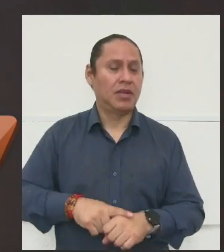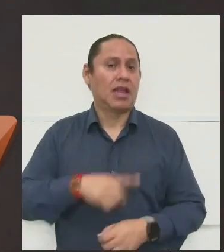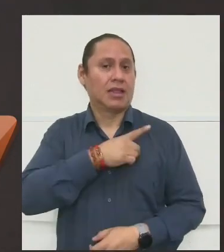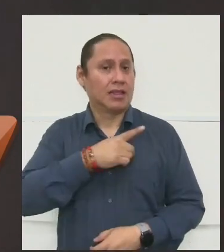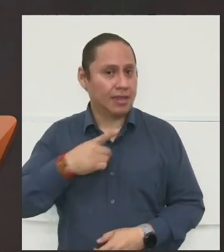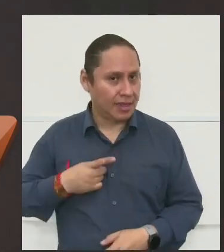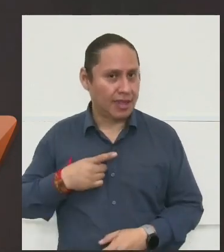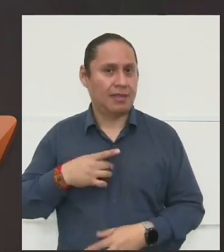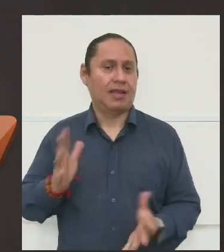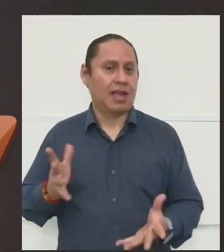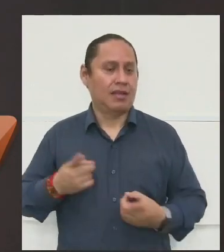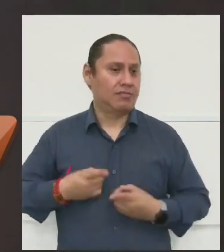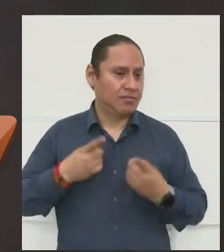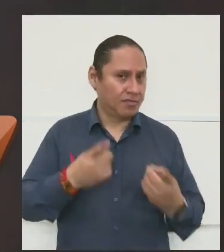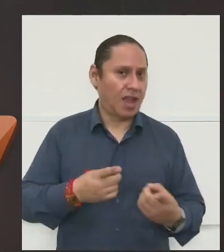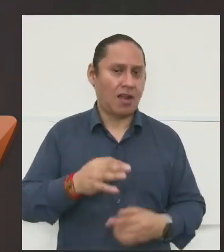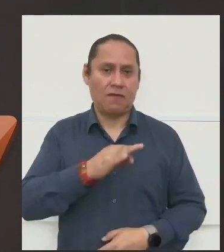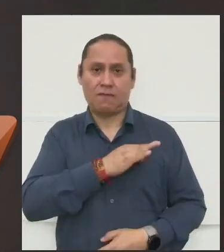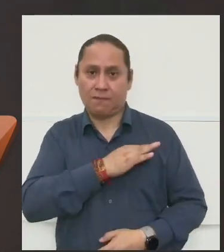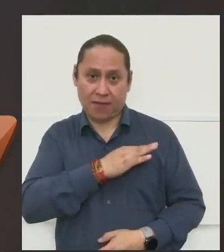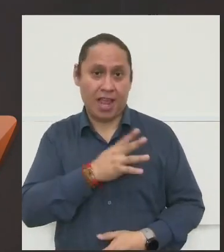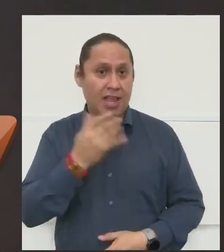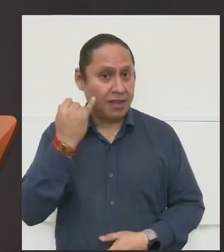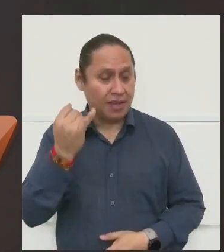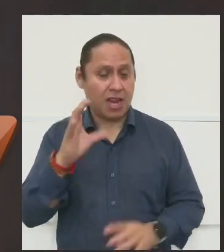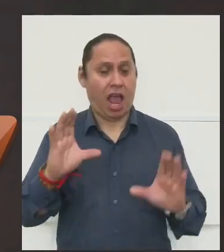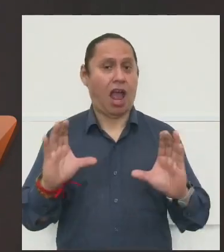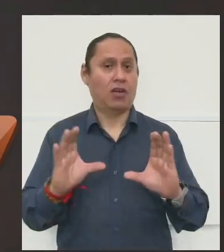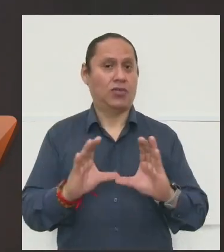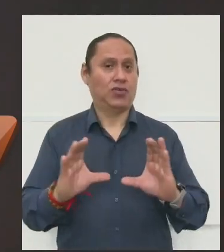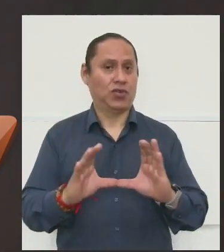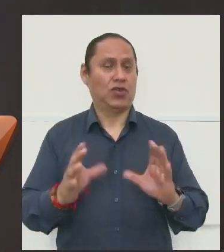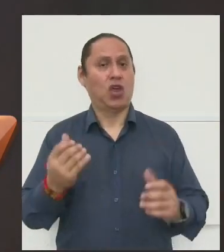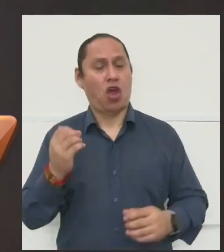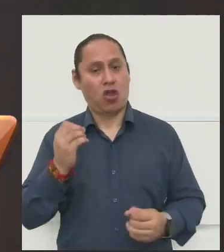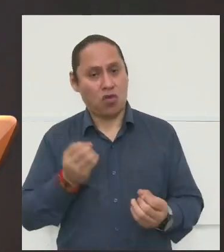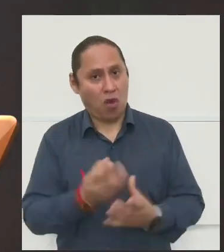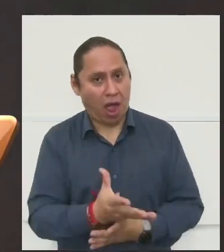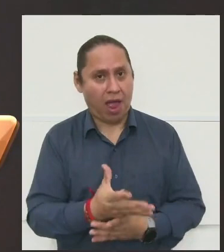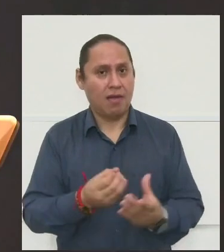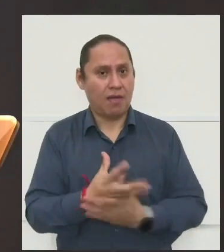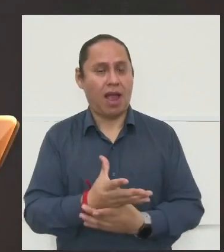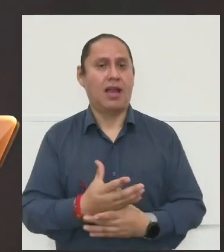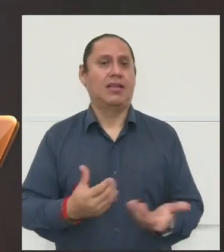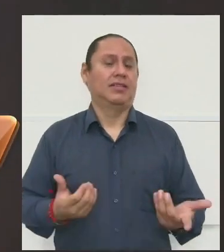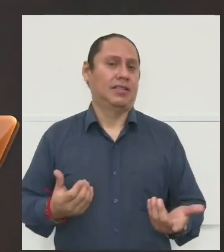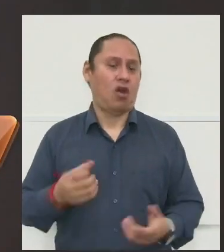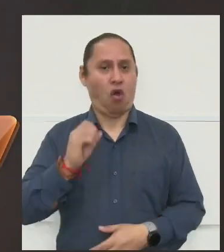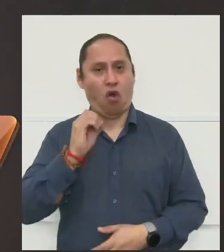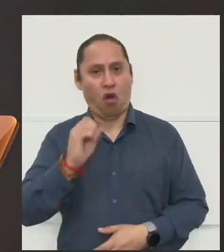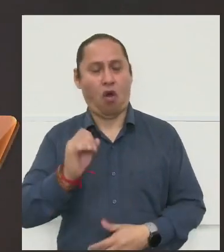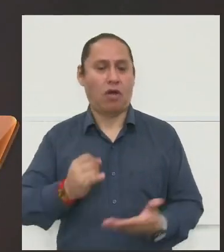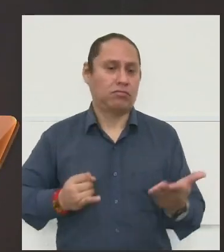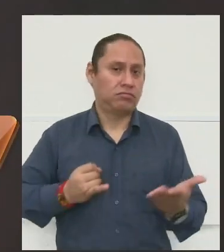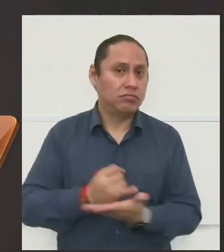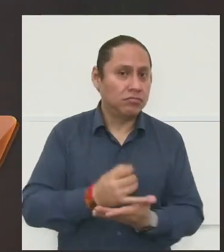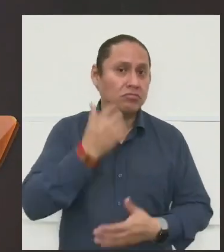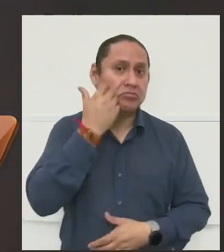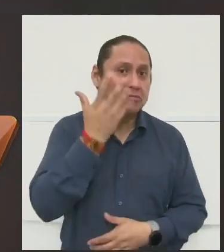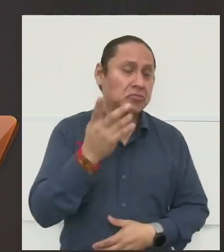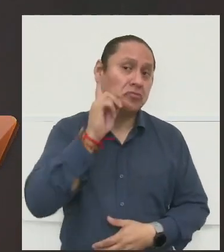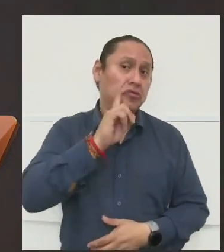deberán dar fe y legalidad de las constancias de alumbramiento de los partos de las mujeres que decidan